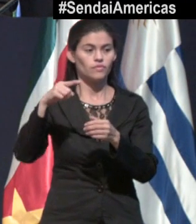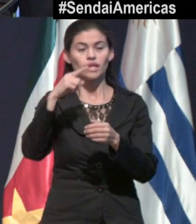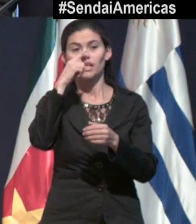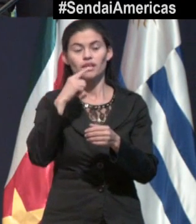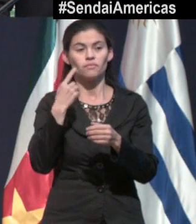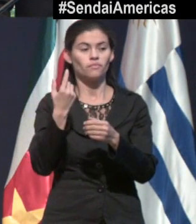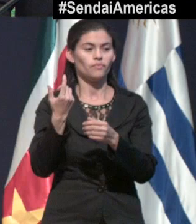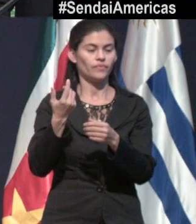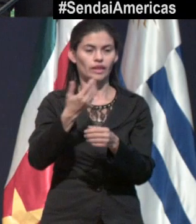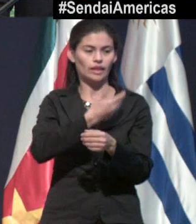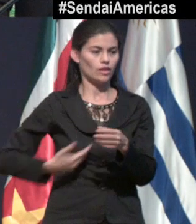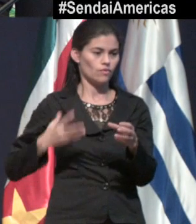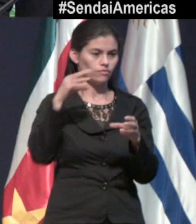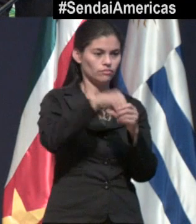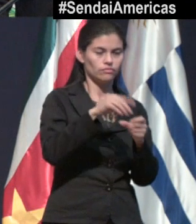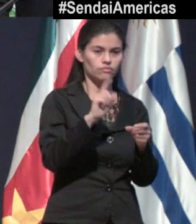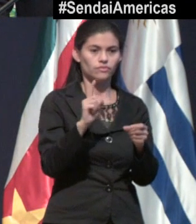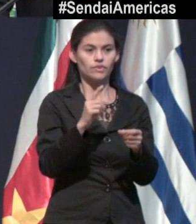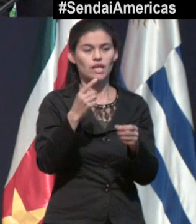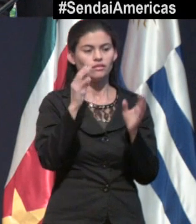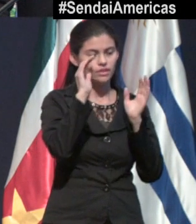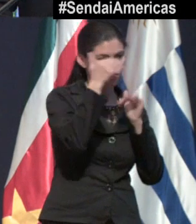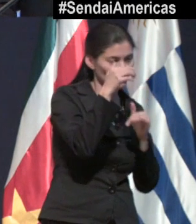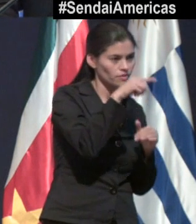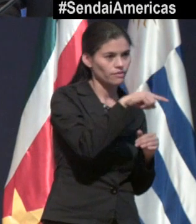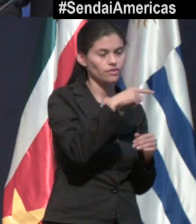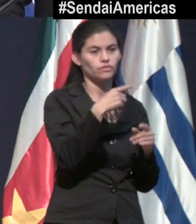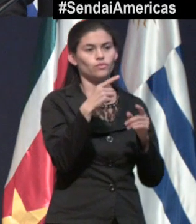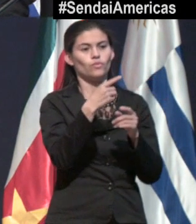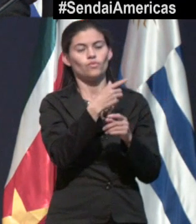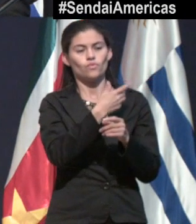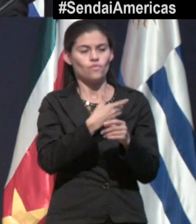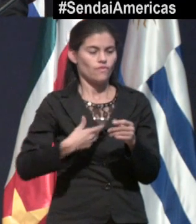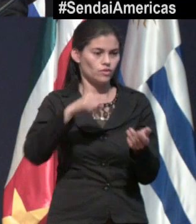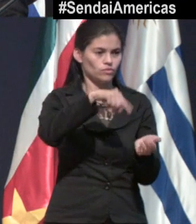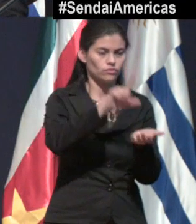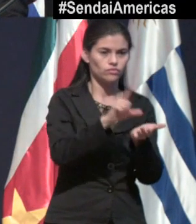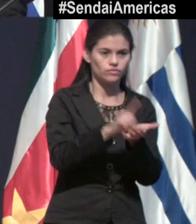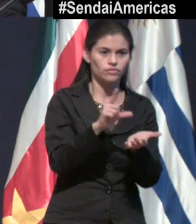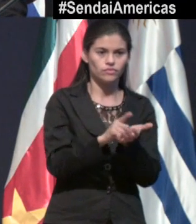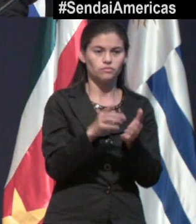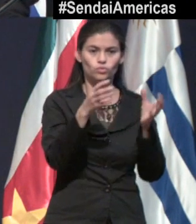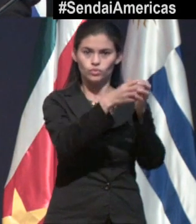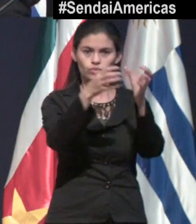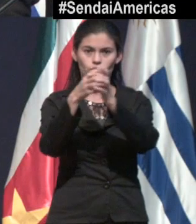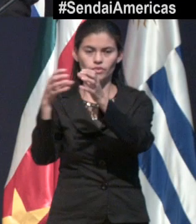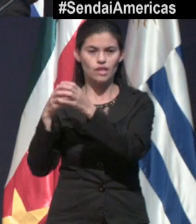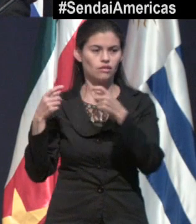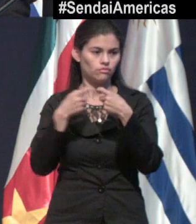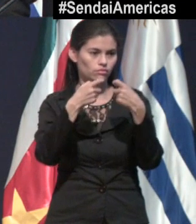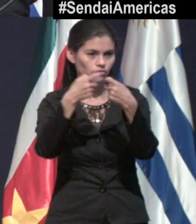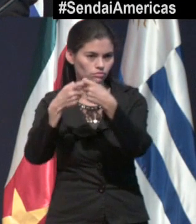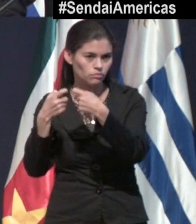los organismos no gubernamentales, al sector privado, a los gobiernos locales, a las agrupaciones y asociaciones